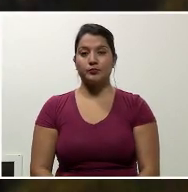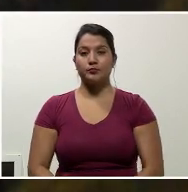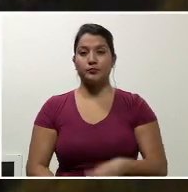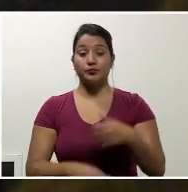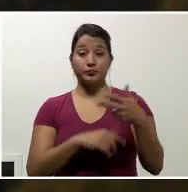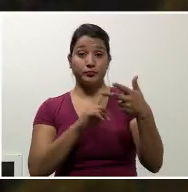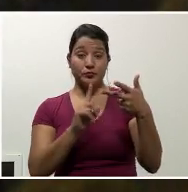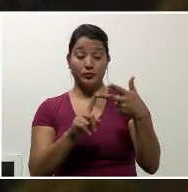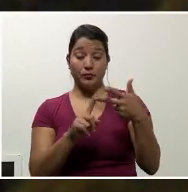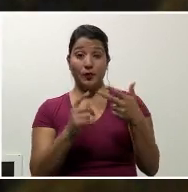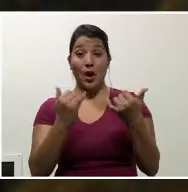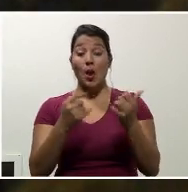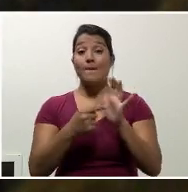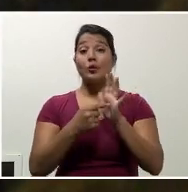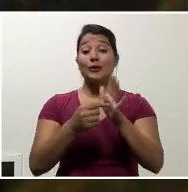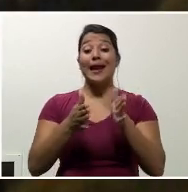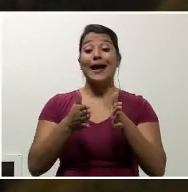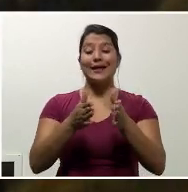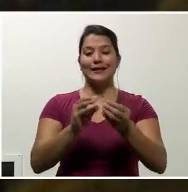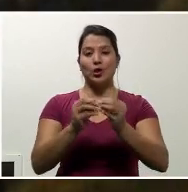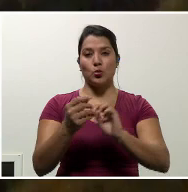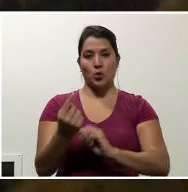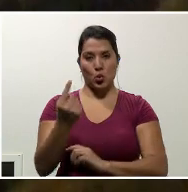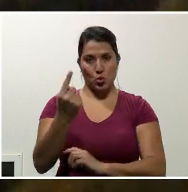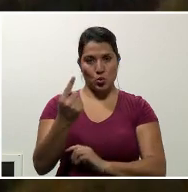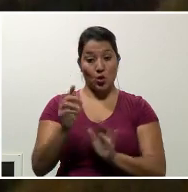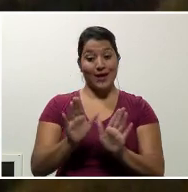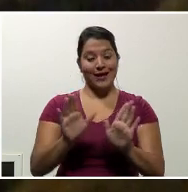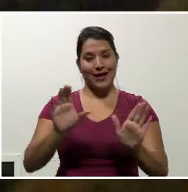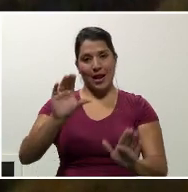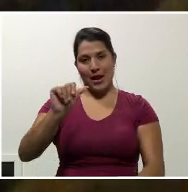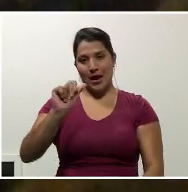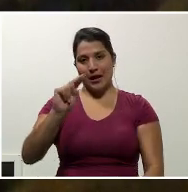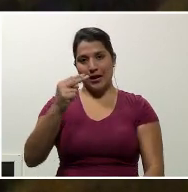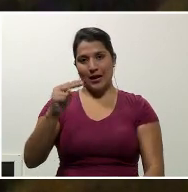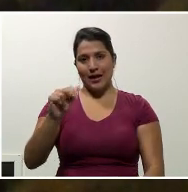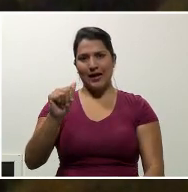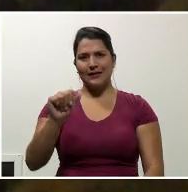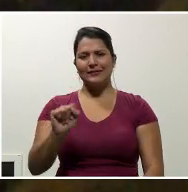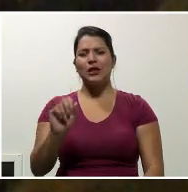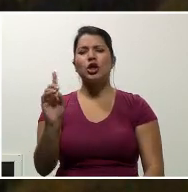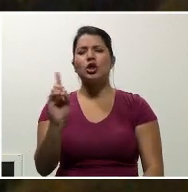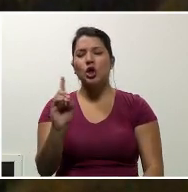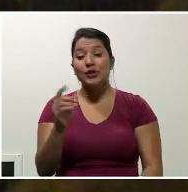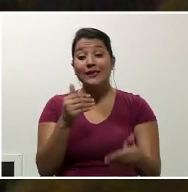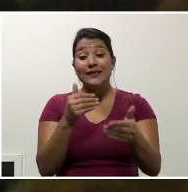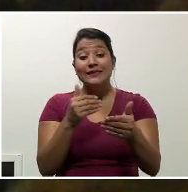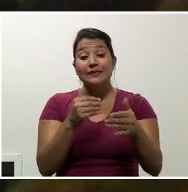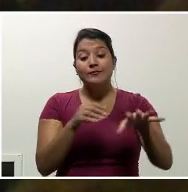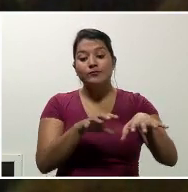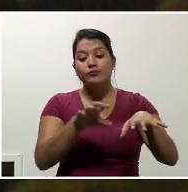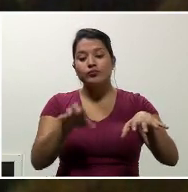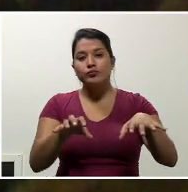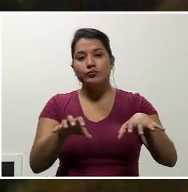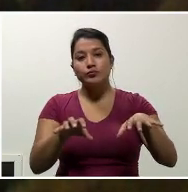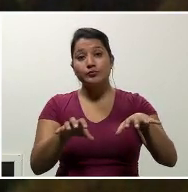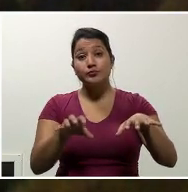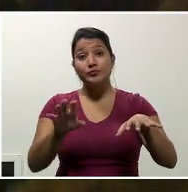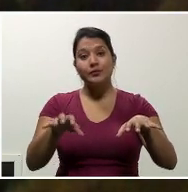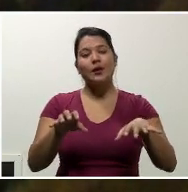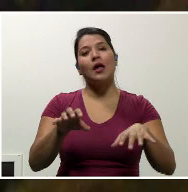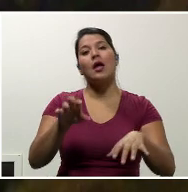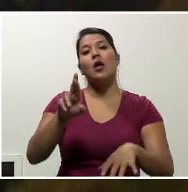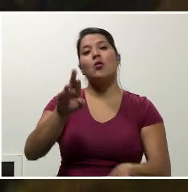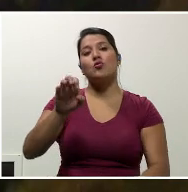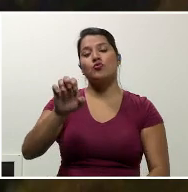Le mostramos Ruta 1 General Cañas, específicamente en el cruce del Real Cariari. A esta hora